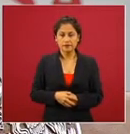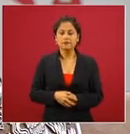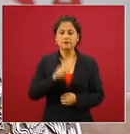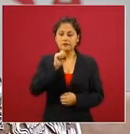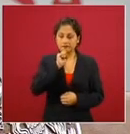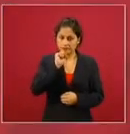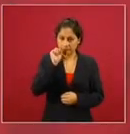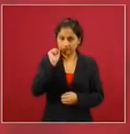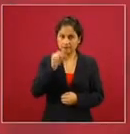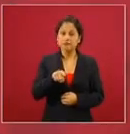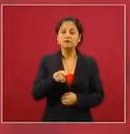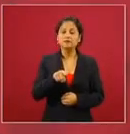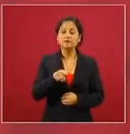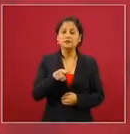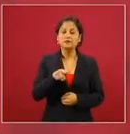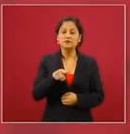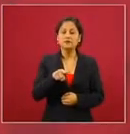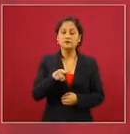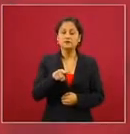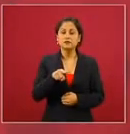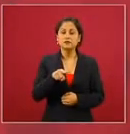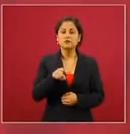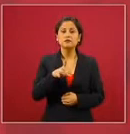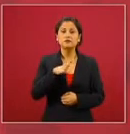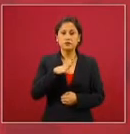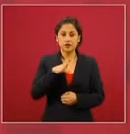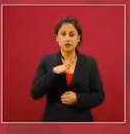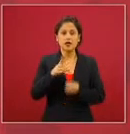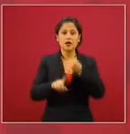lo de la invasión